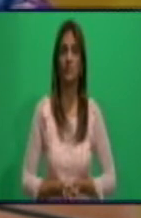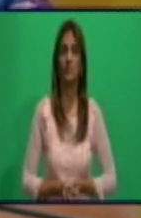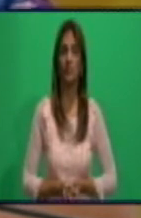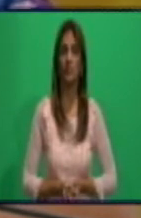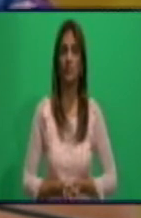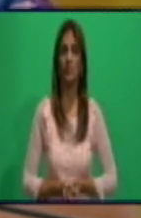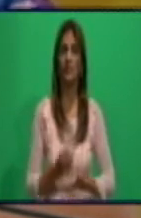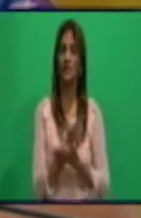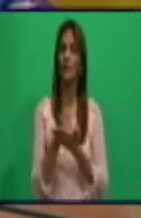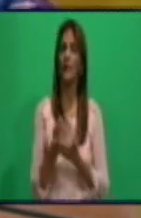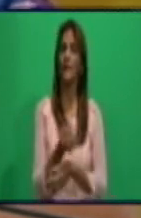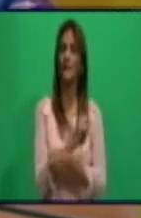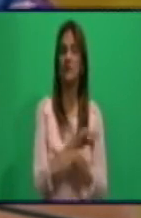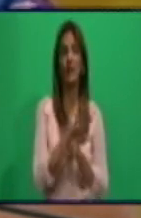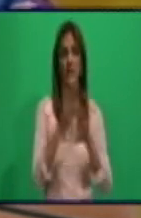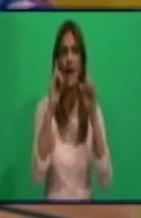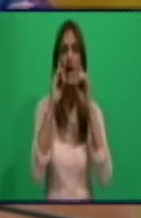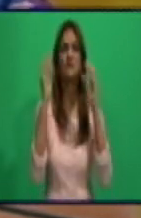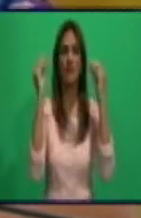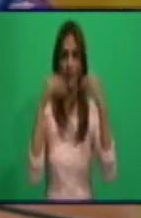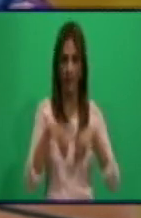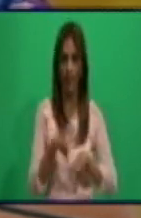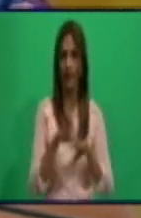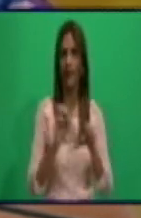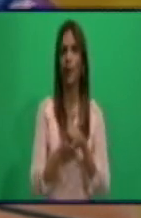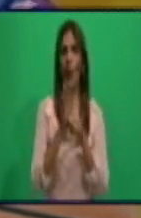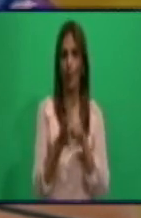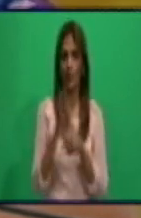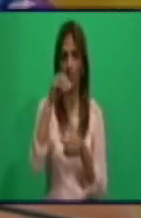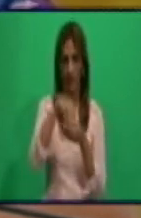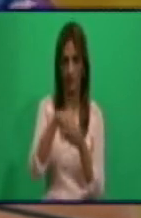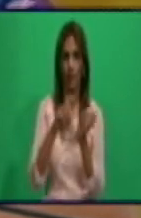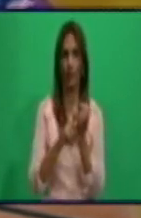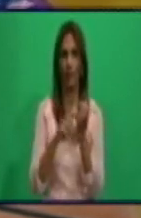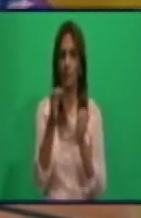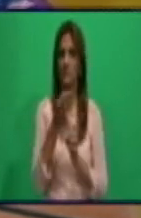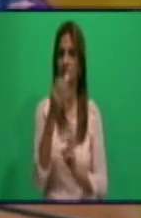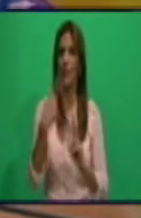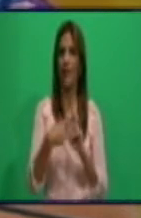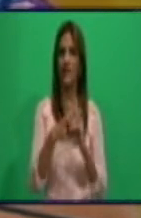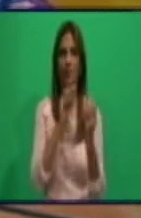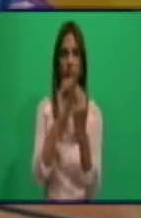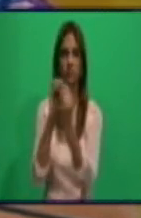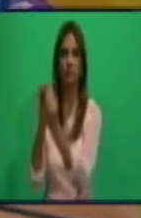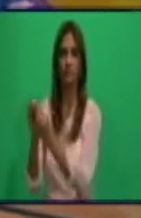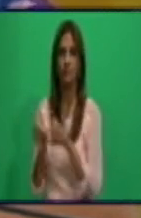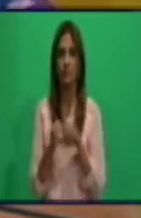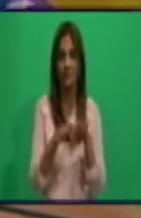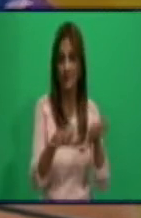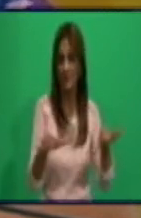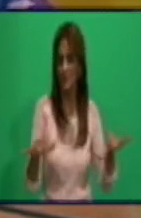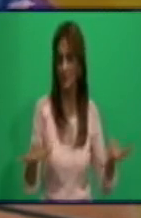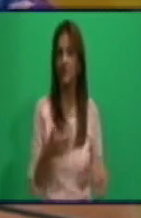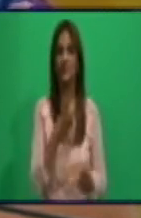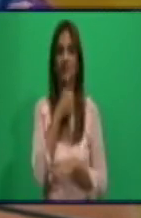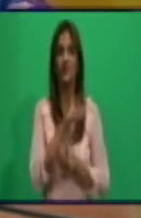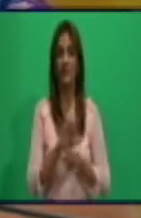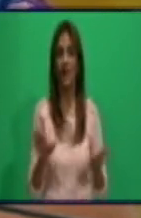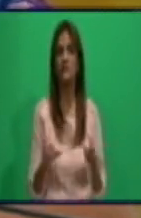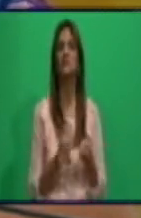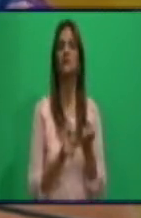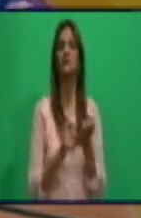autóctona limitada de la etapa epidémica y granma la fase una de recuperación por kobe pues se incrementaron